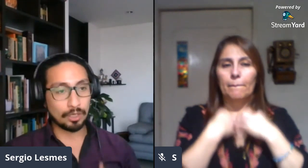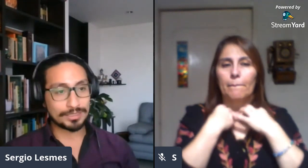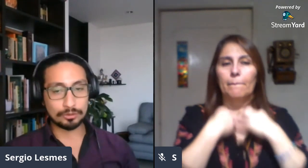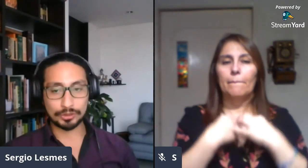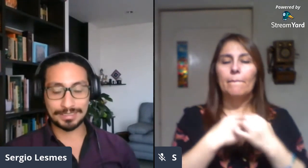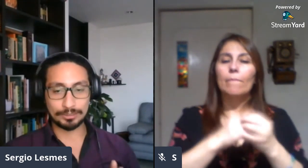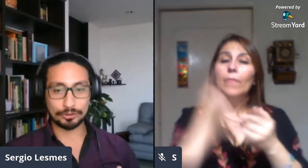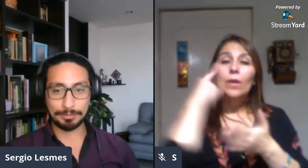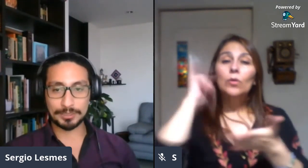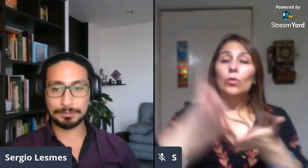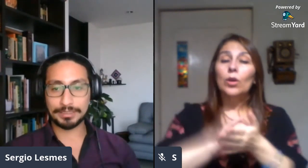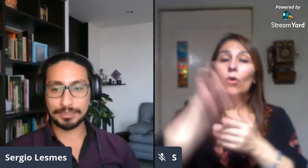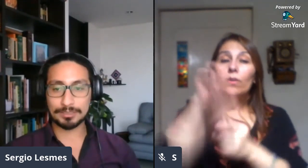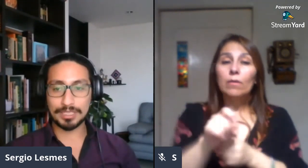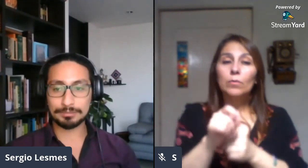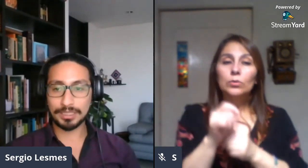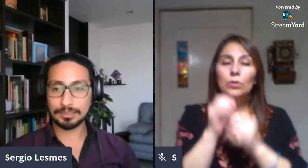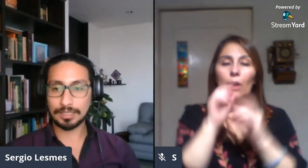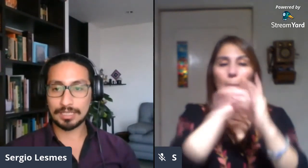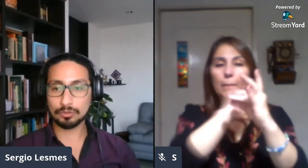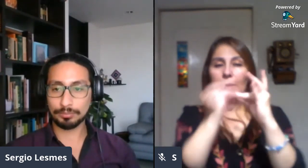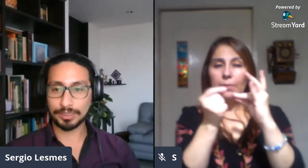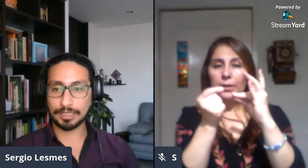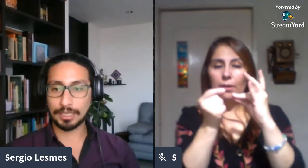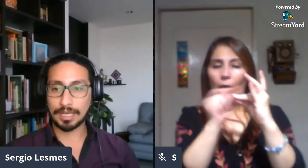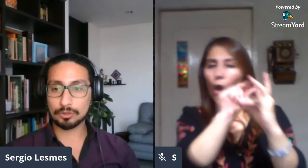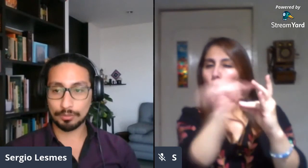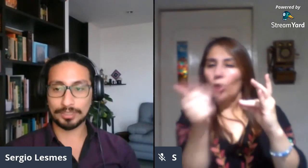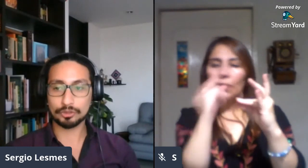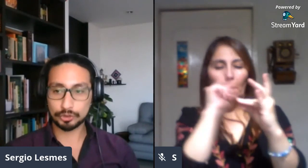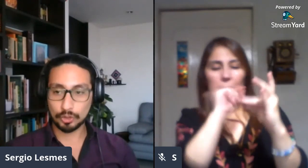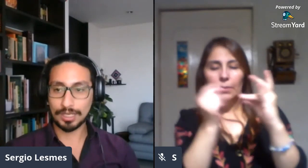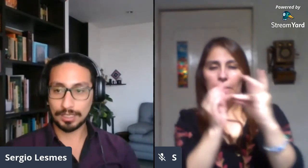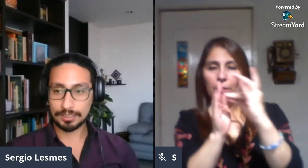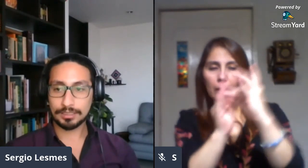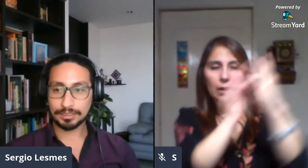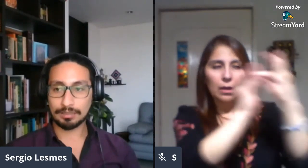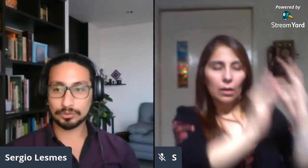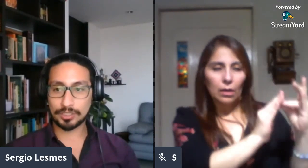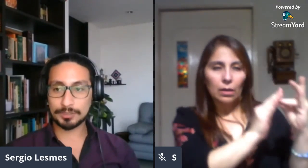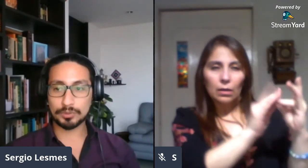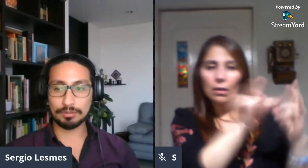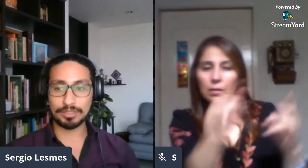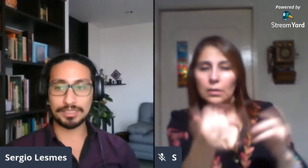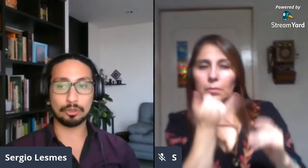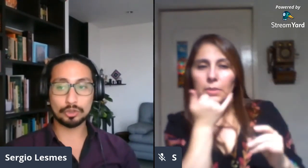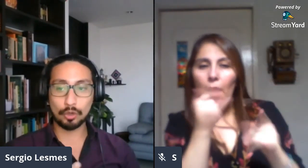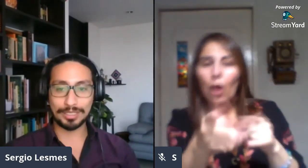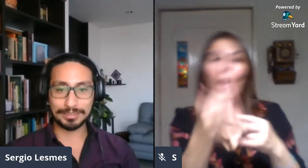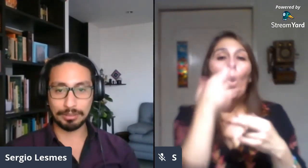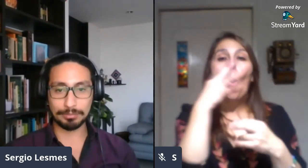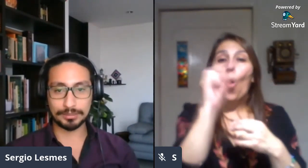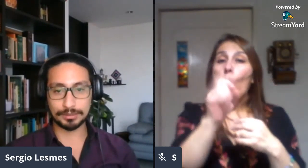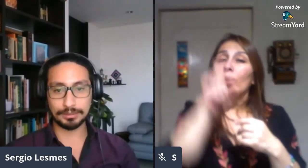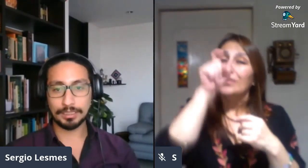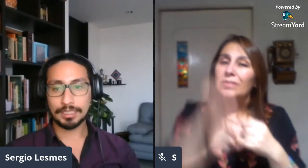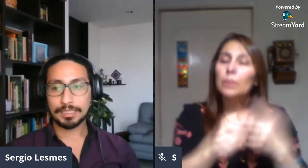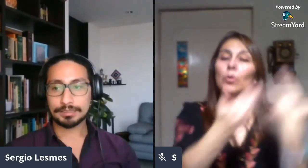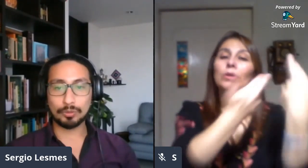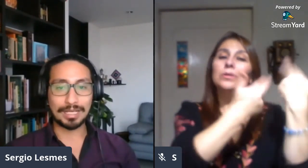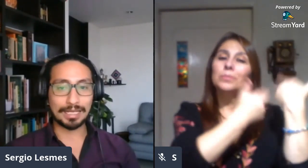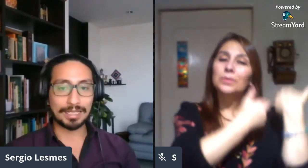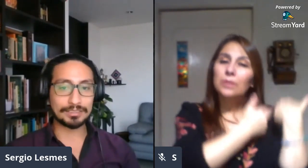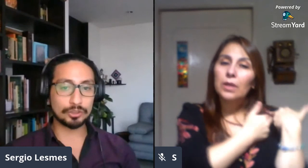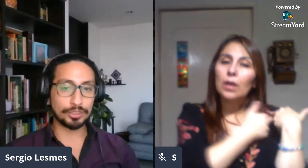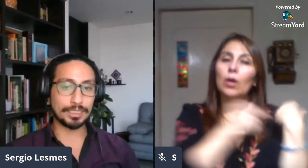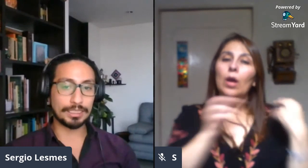nos toca verlo desde otra perspectiva, y es más bien asumir que a los hombres nos toca, digamos, responsabilizarnos colectivamente de